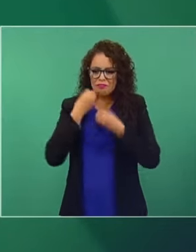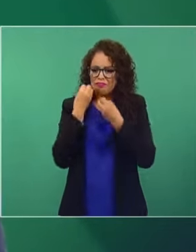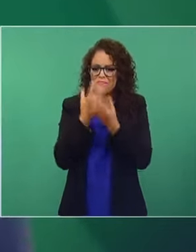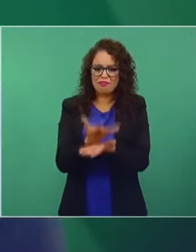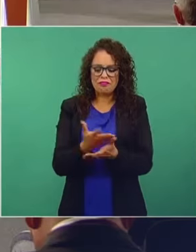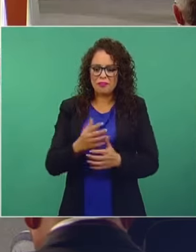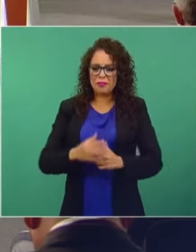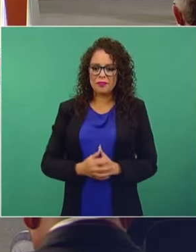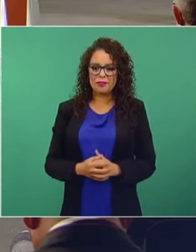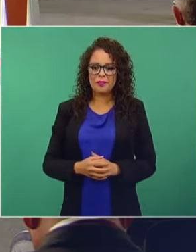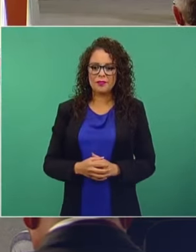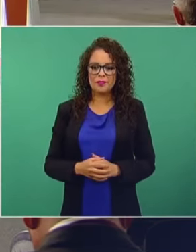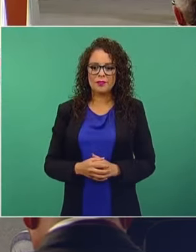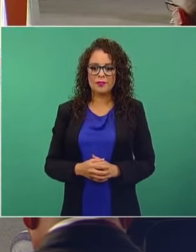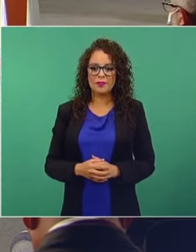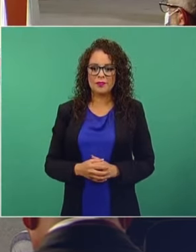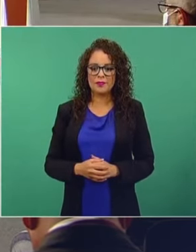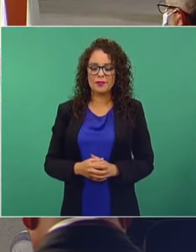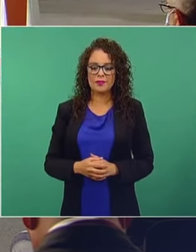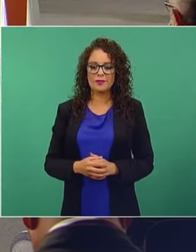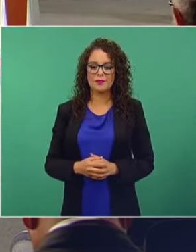¿No está la canción